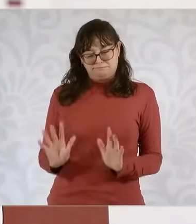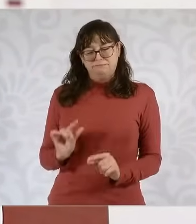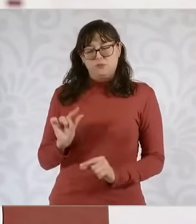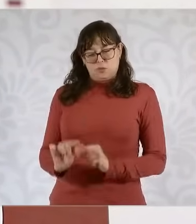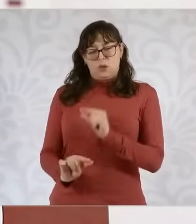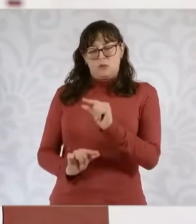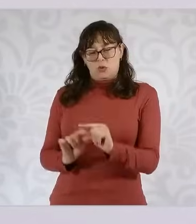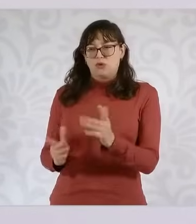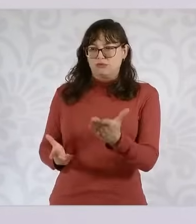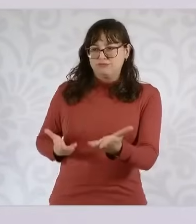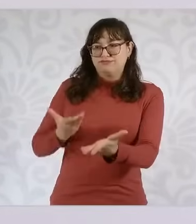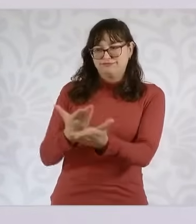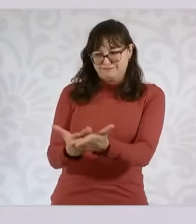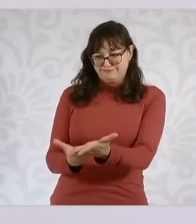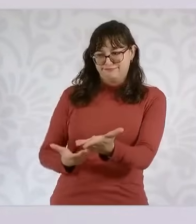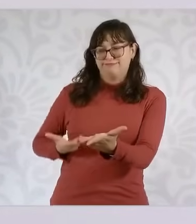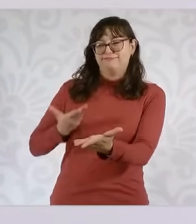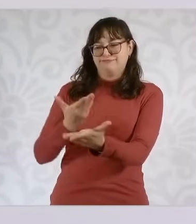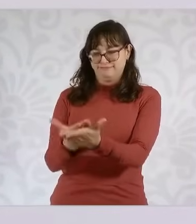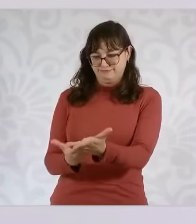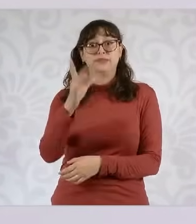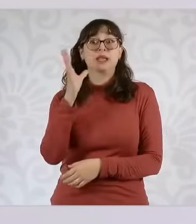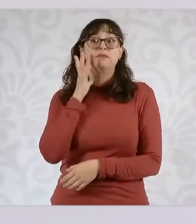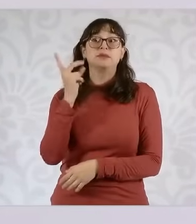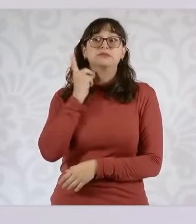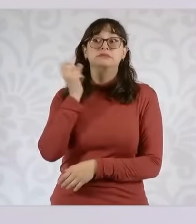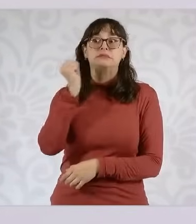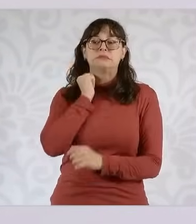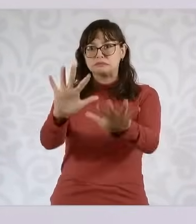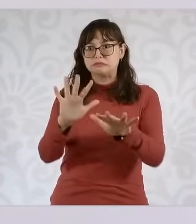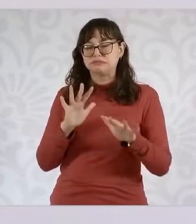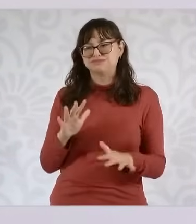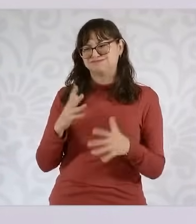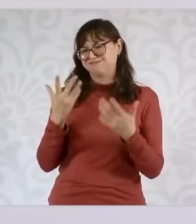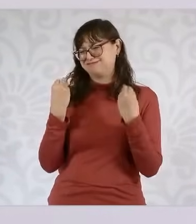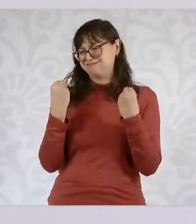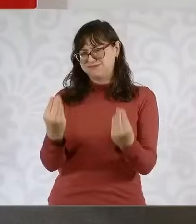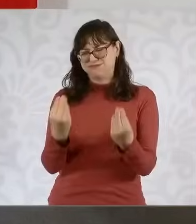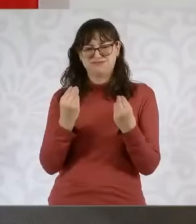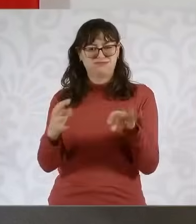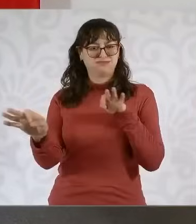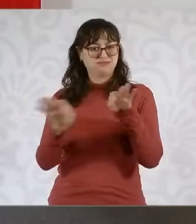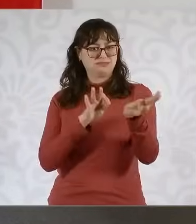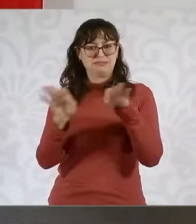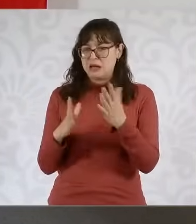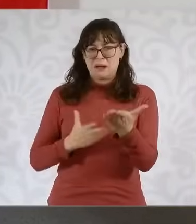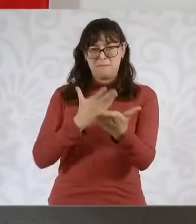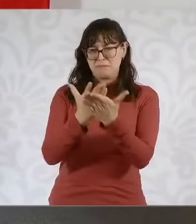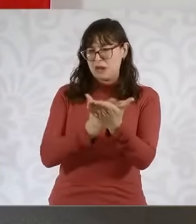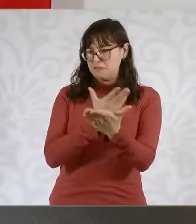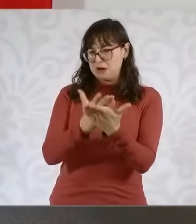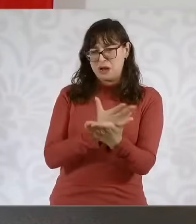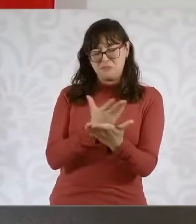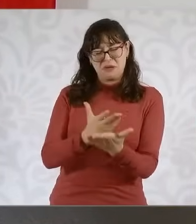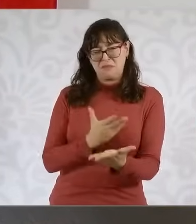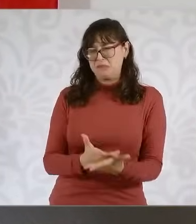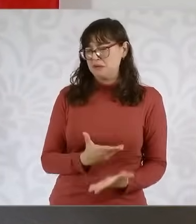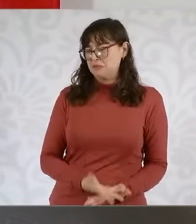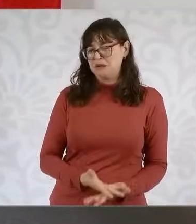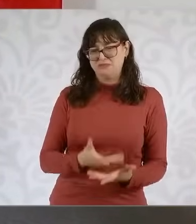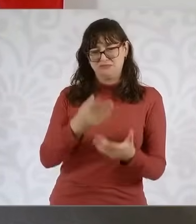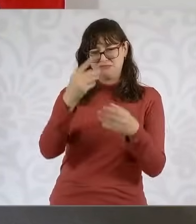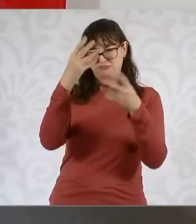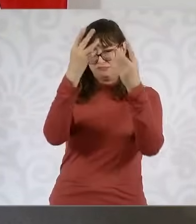hay todavía reformas que están pasando. Por cierto, ya tiene mayoría